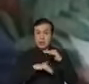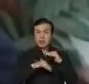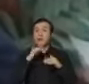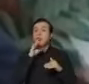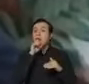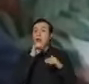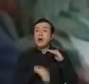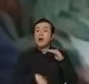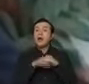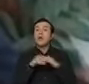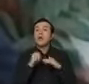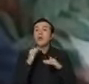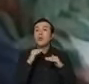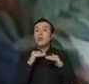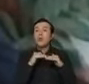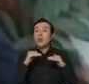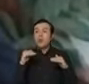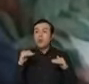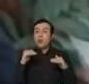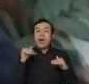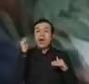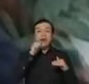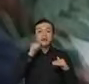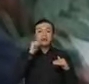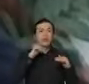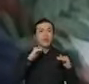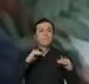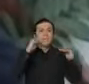naranja es más bajo que el interés